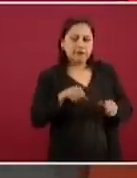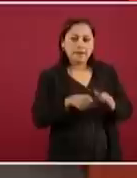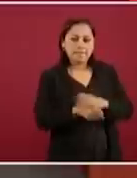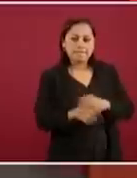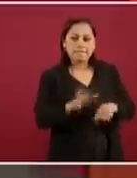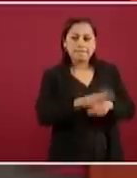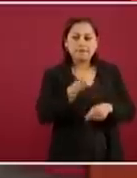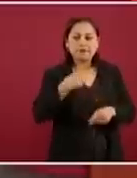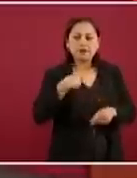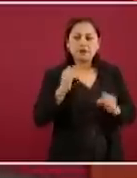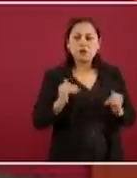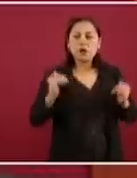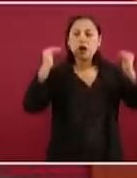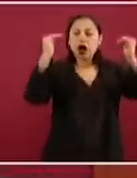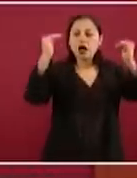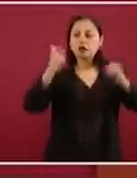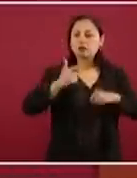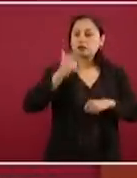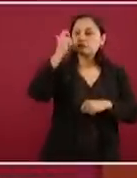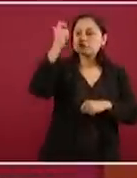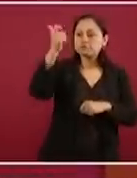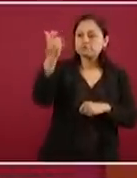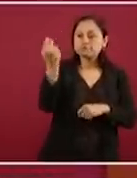porque me piden una cuota